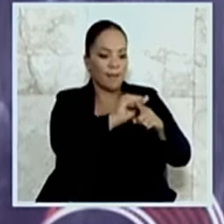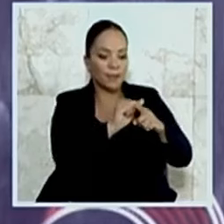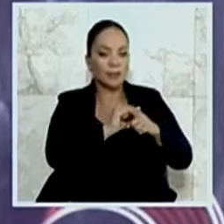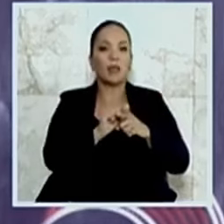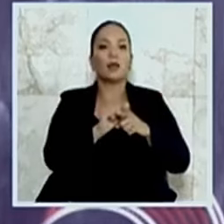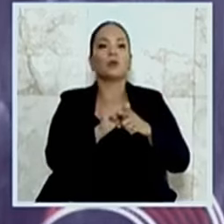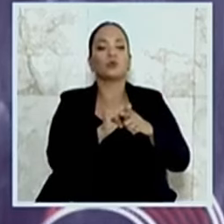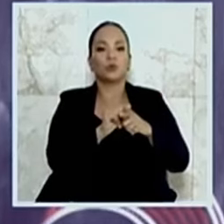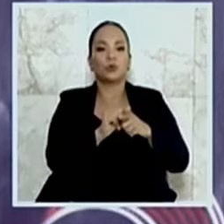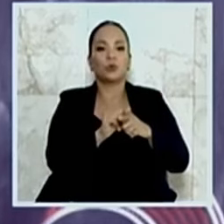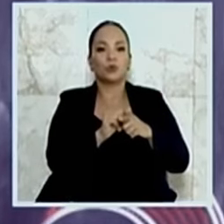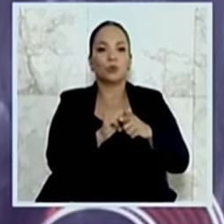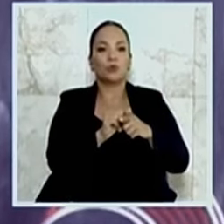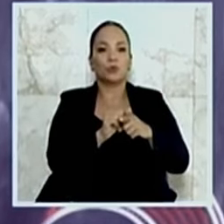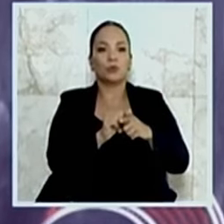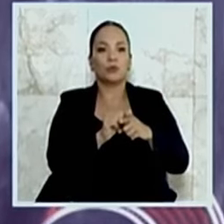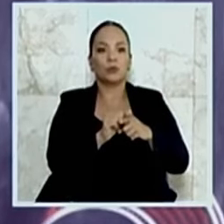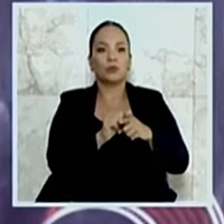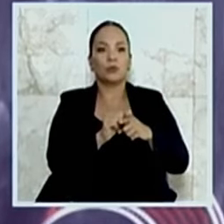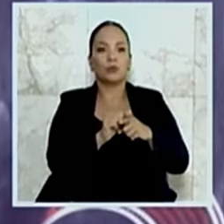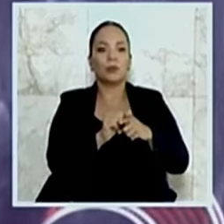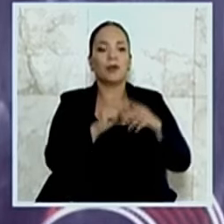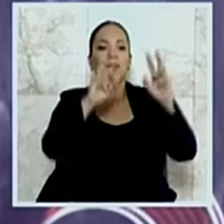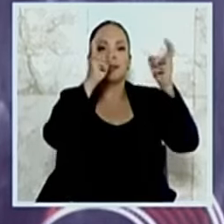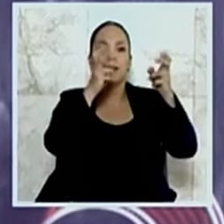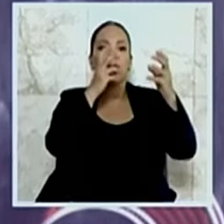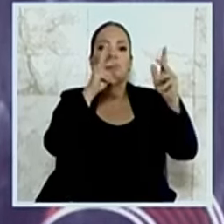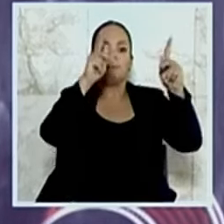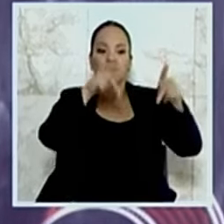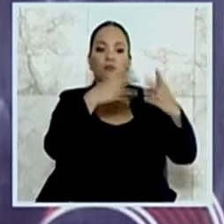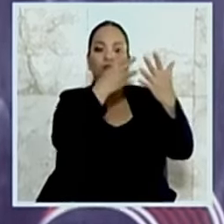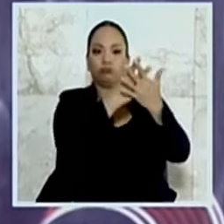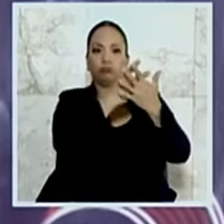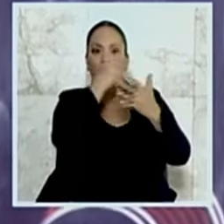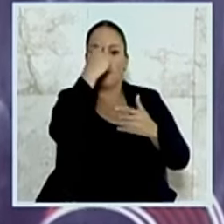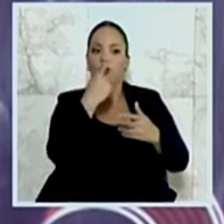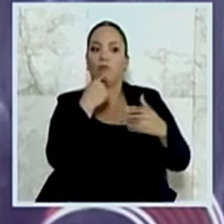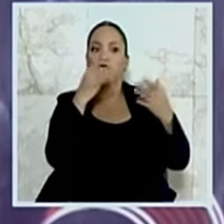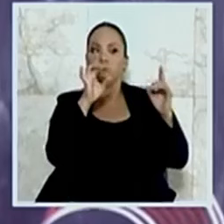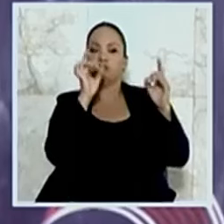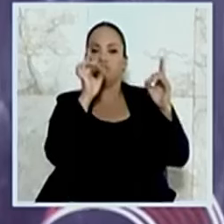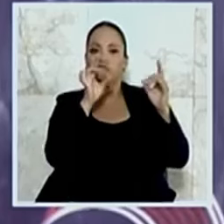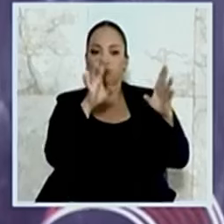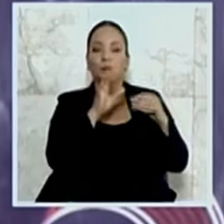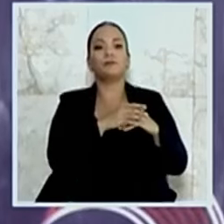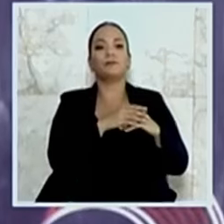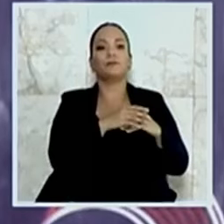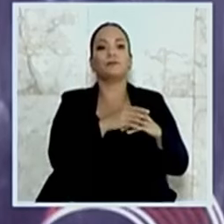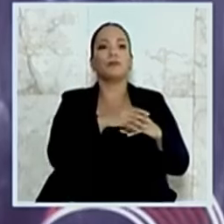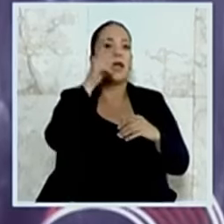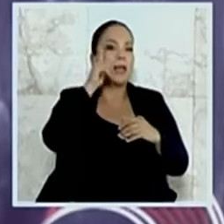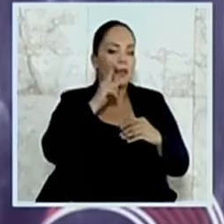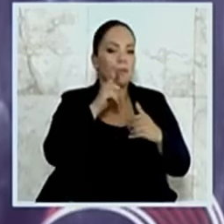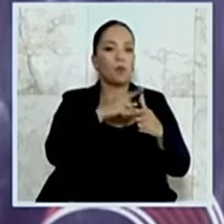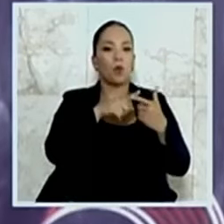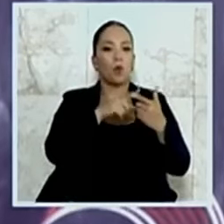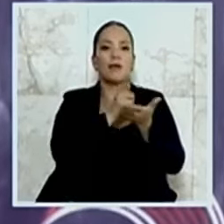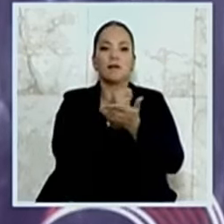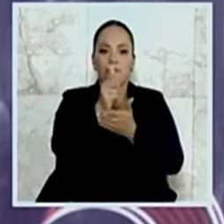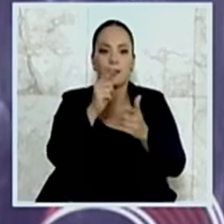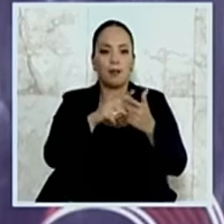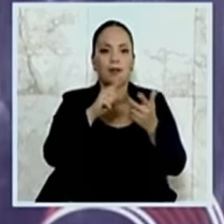hecho de fortalecer las unidades de inteligencia nuestras y poder desplazar más policías capacitados en contención